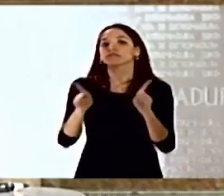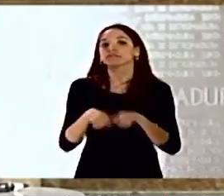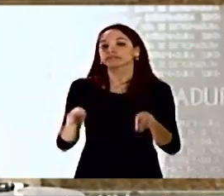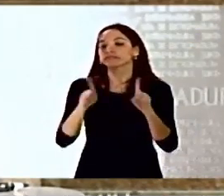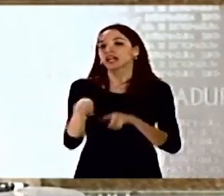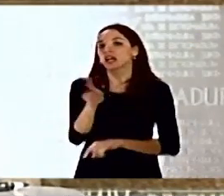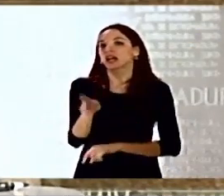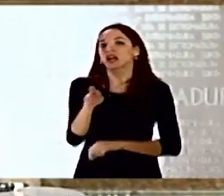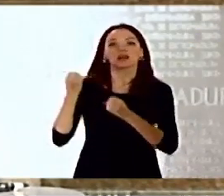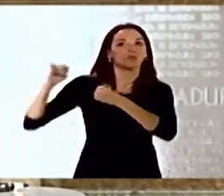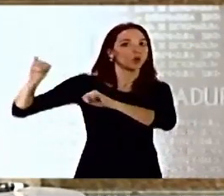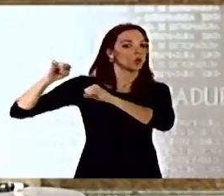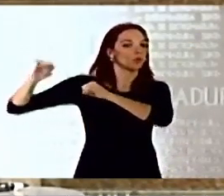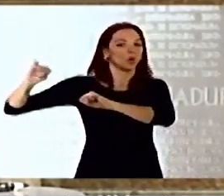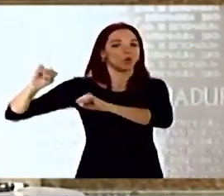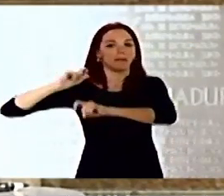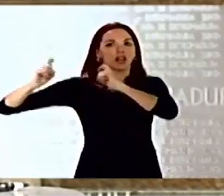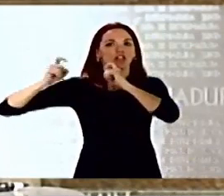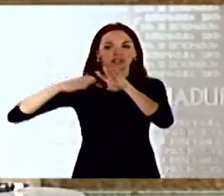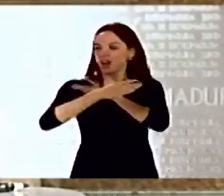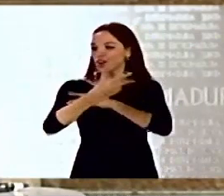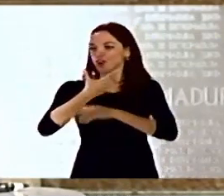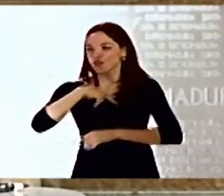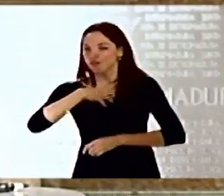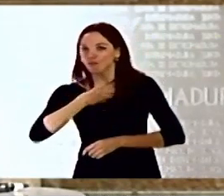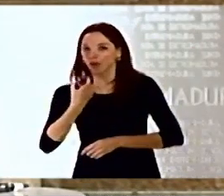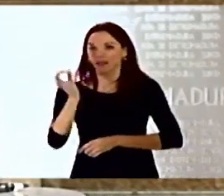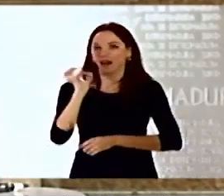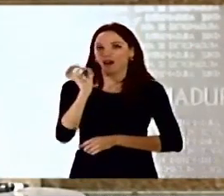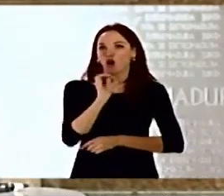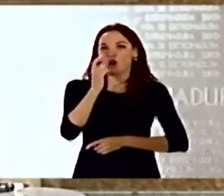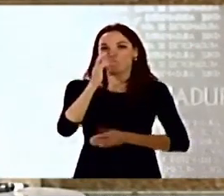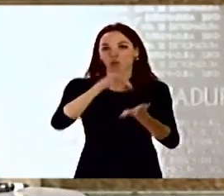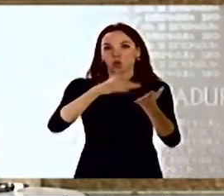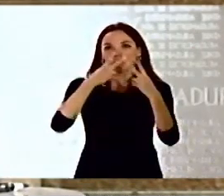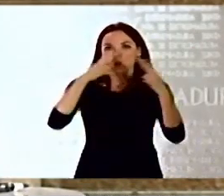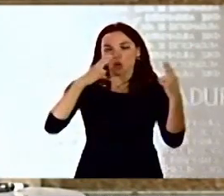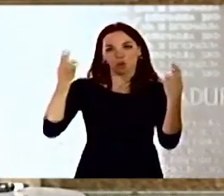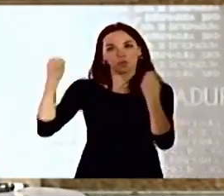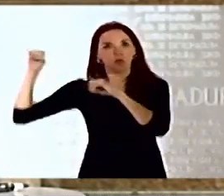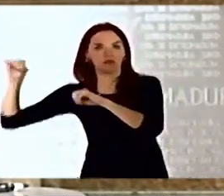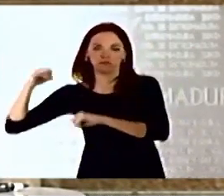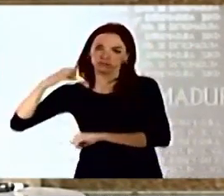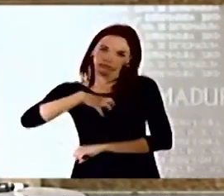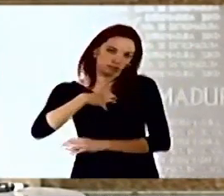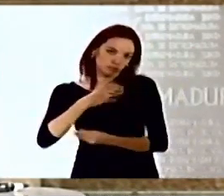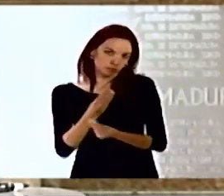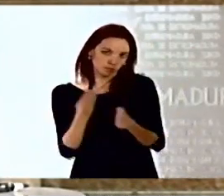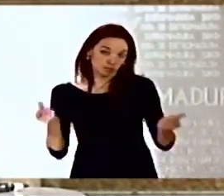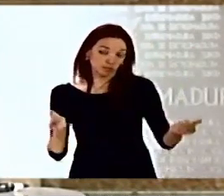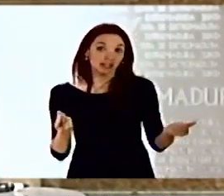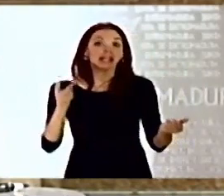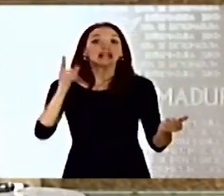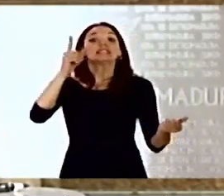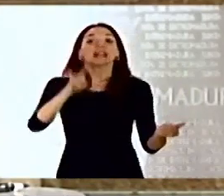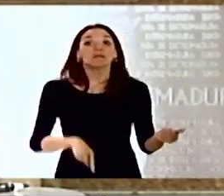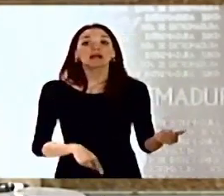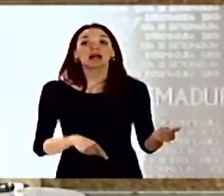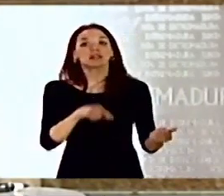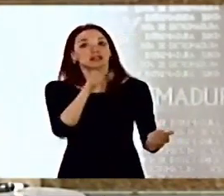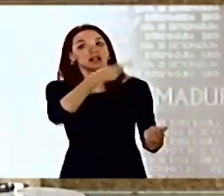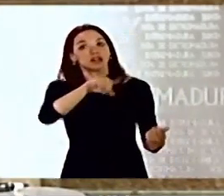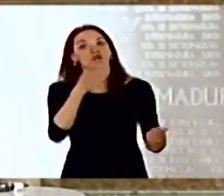no dejar entrar a los periodistas en ciertos actos públicos, ¿no? De aquellos que pretenden también, a partir de ahora, representar al